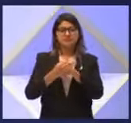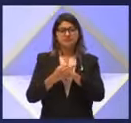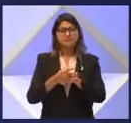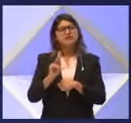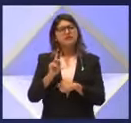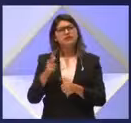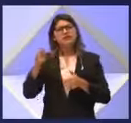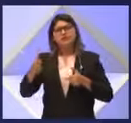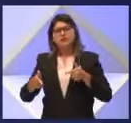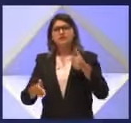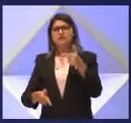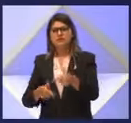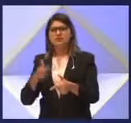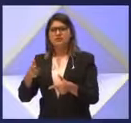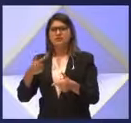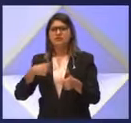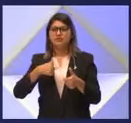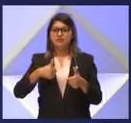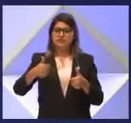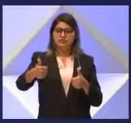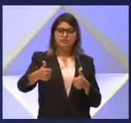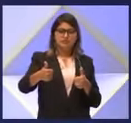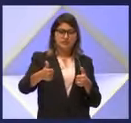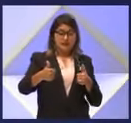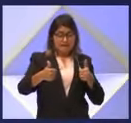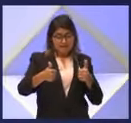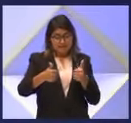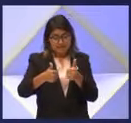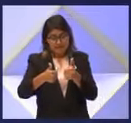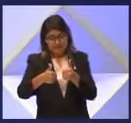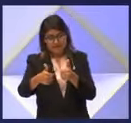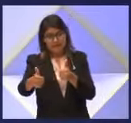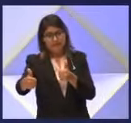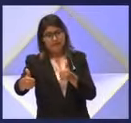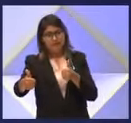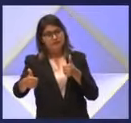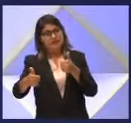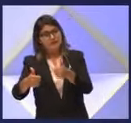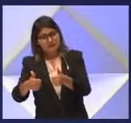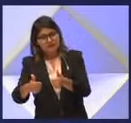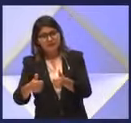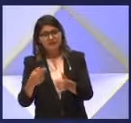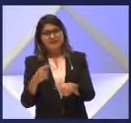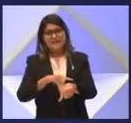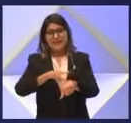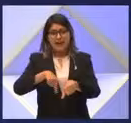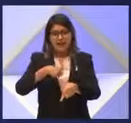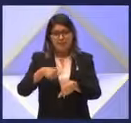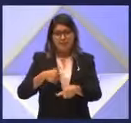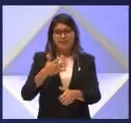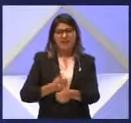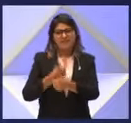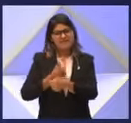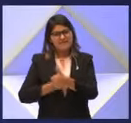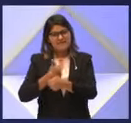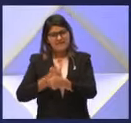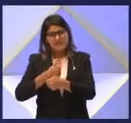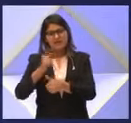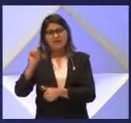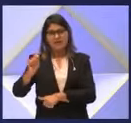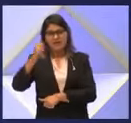también que ya estamos atrasados entonces es una carrera contra el tiempo la tecnología va